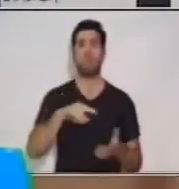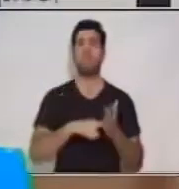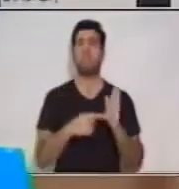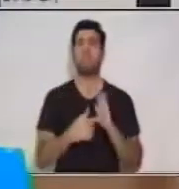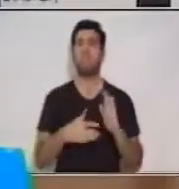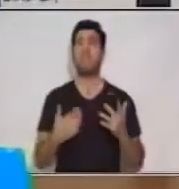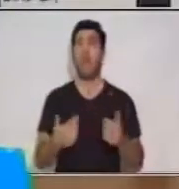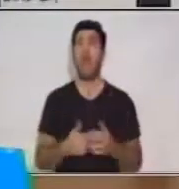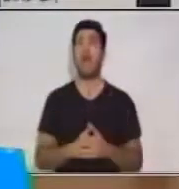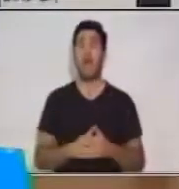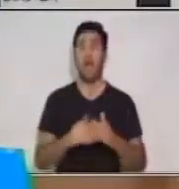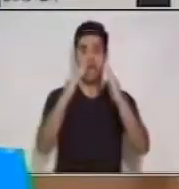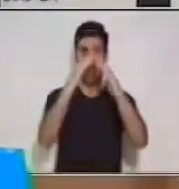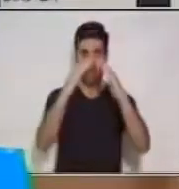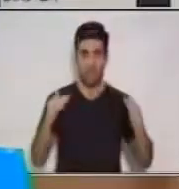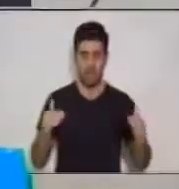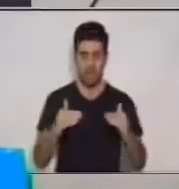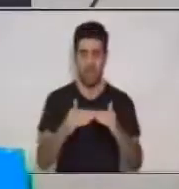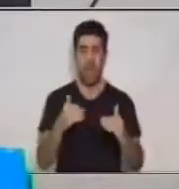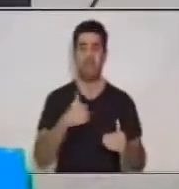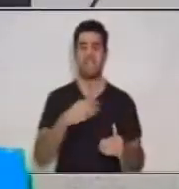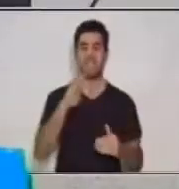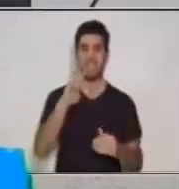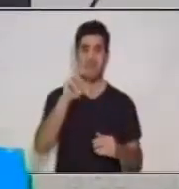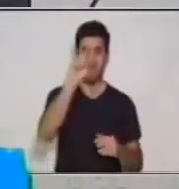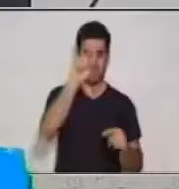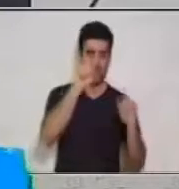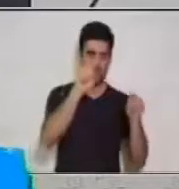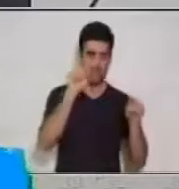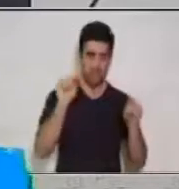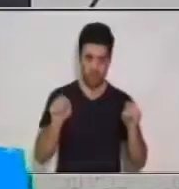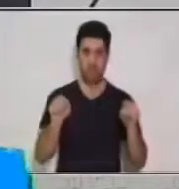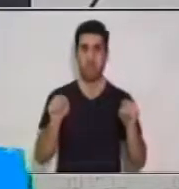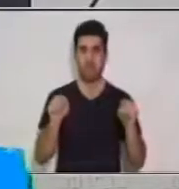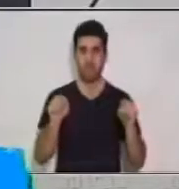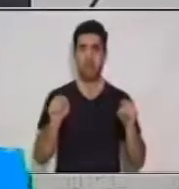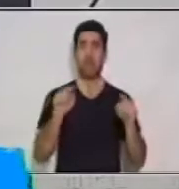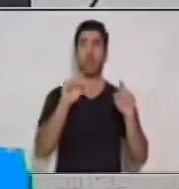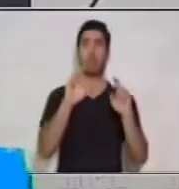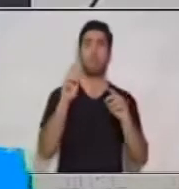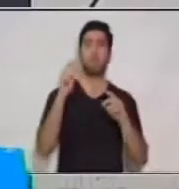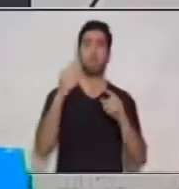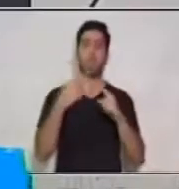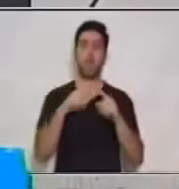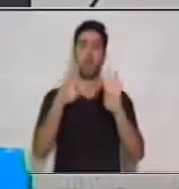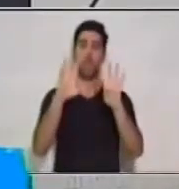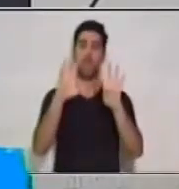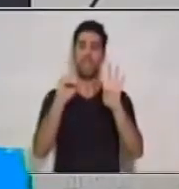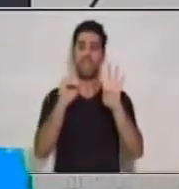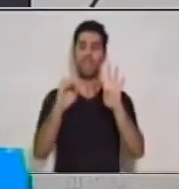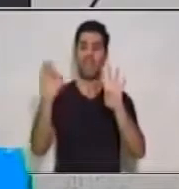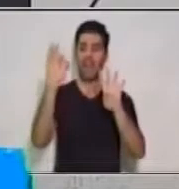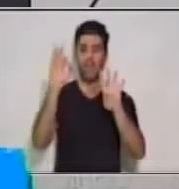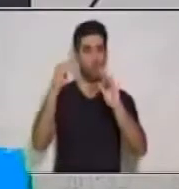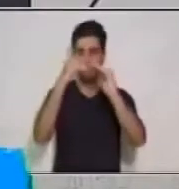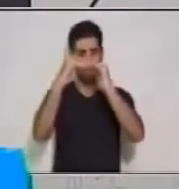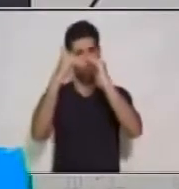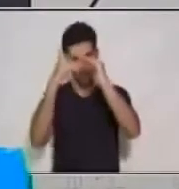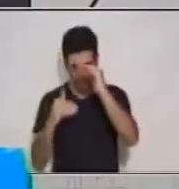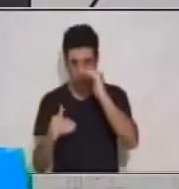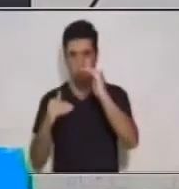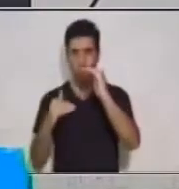que tienen tres ángulos menores a 90 grados. ¿Cómo se llaman esos